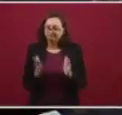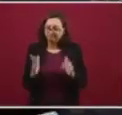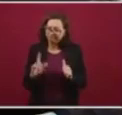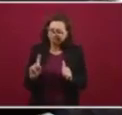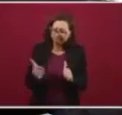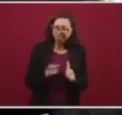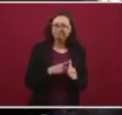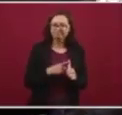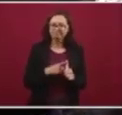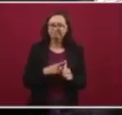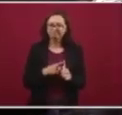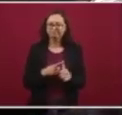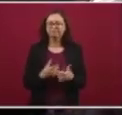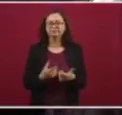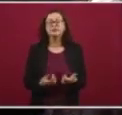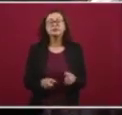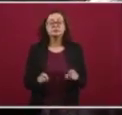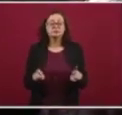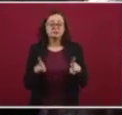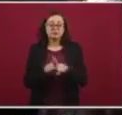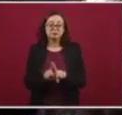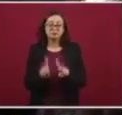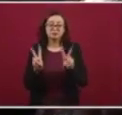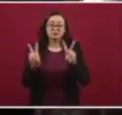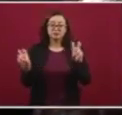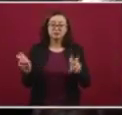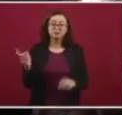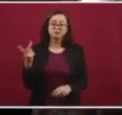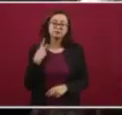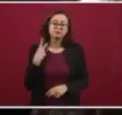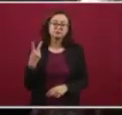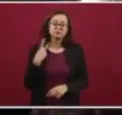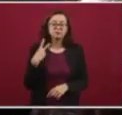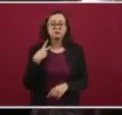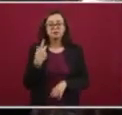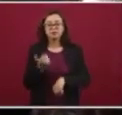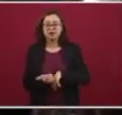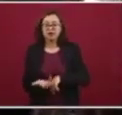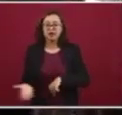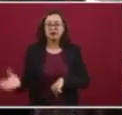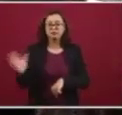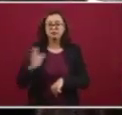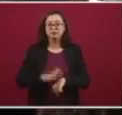Además, en términos políticos, en términos de administración pública,